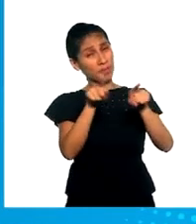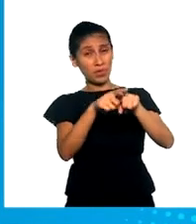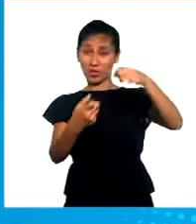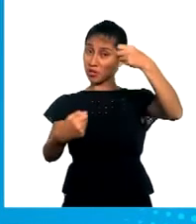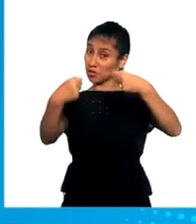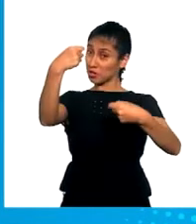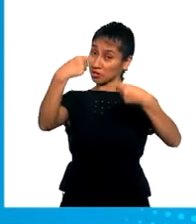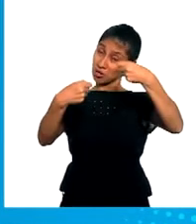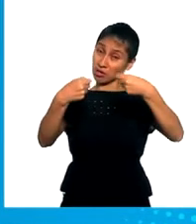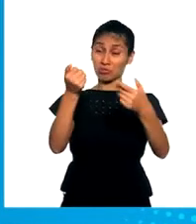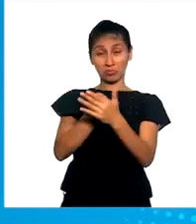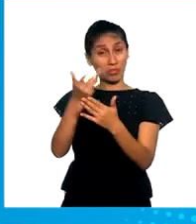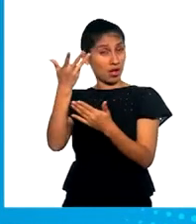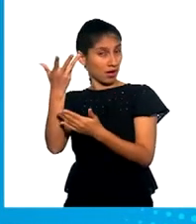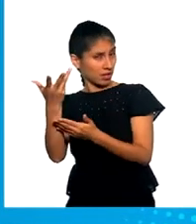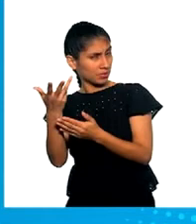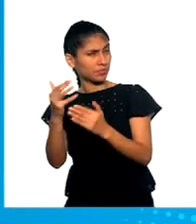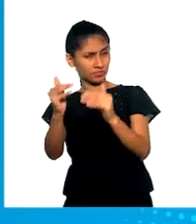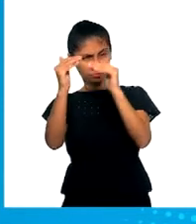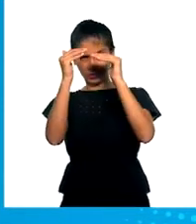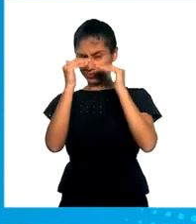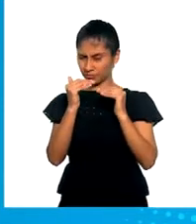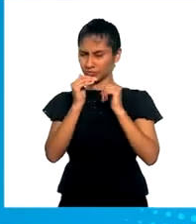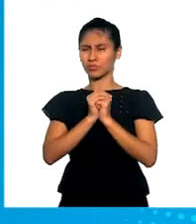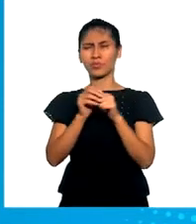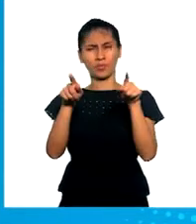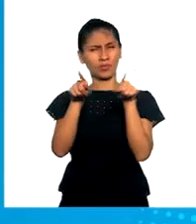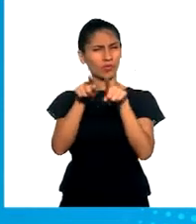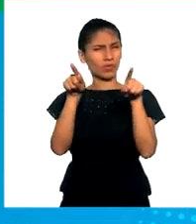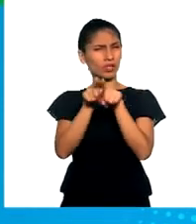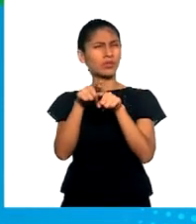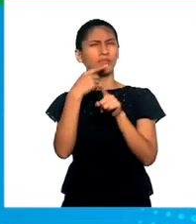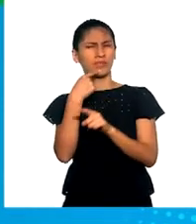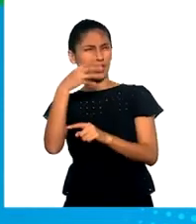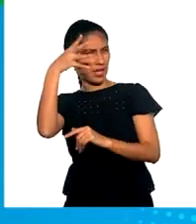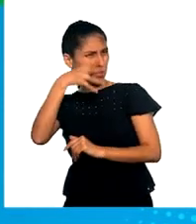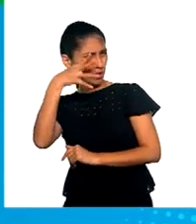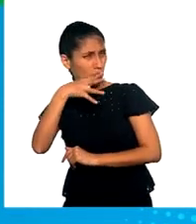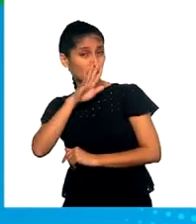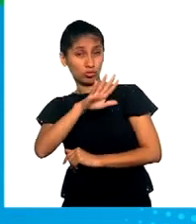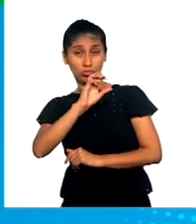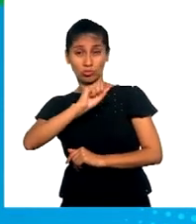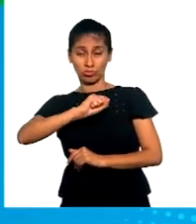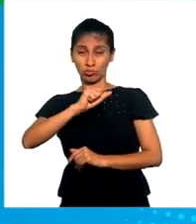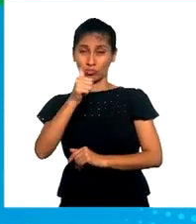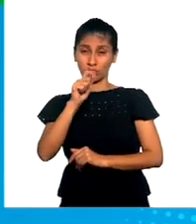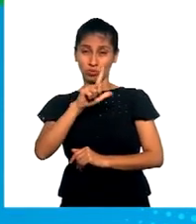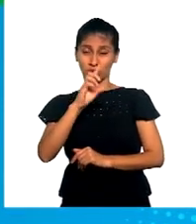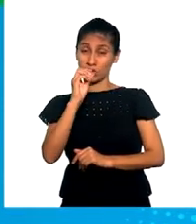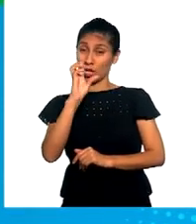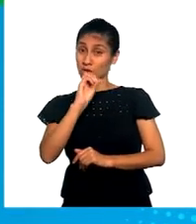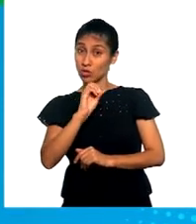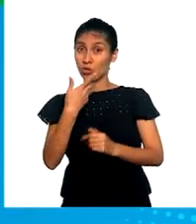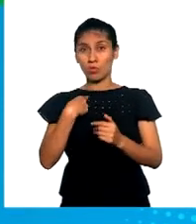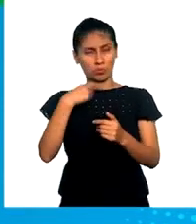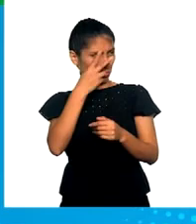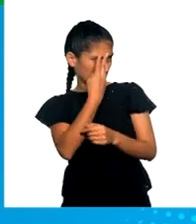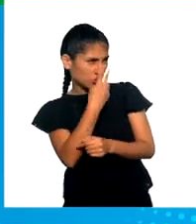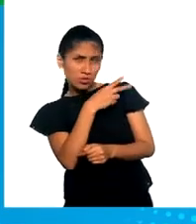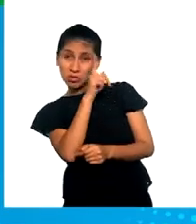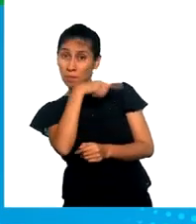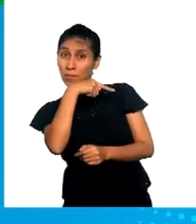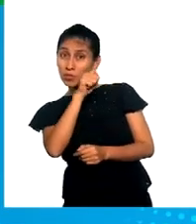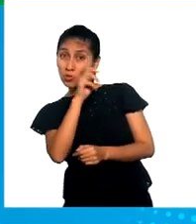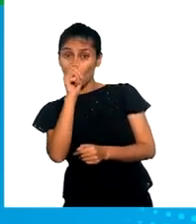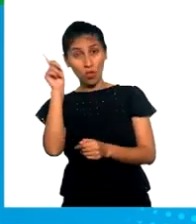importante que luego de ubicar los gastos determinemos el saldo este puede ser positivo si aún queda dinero o negativo si